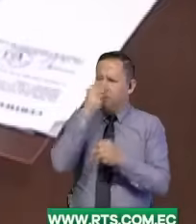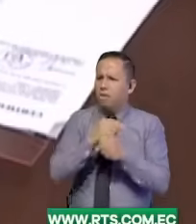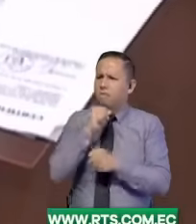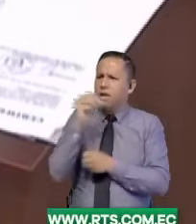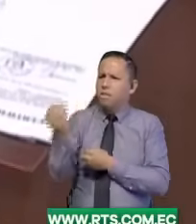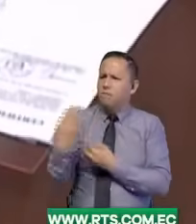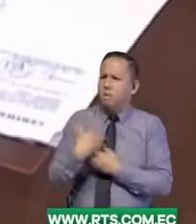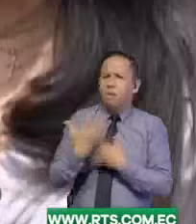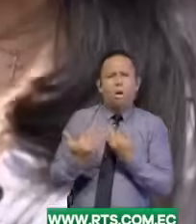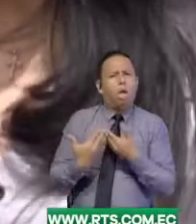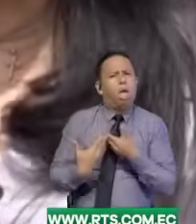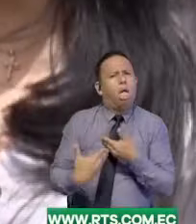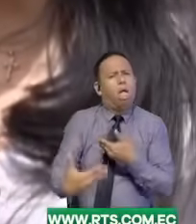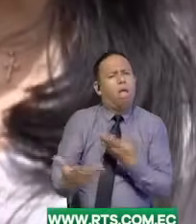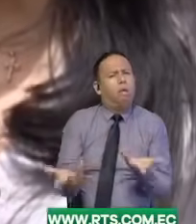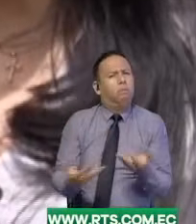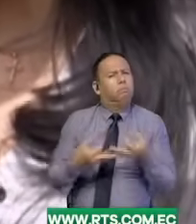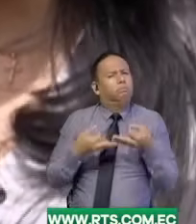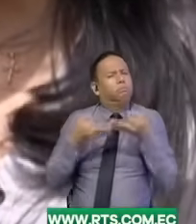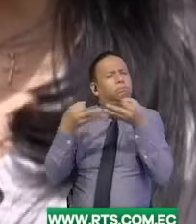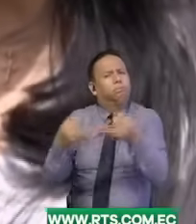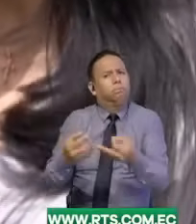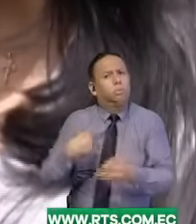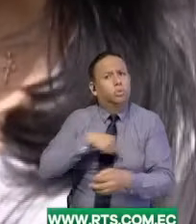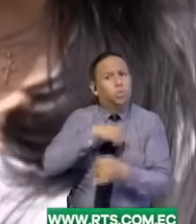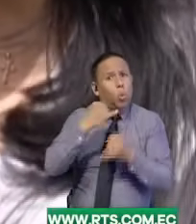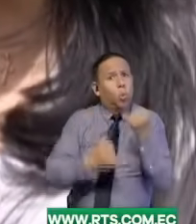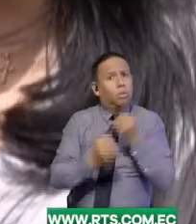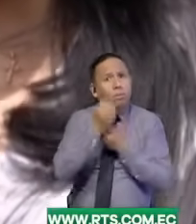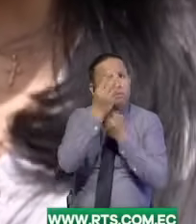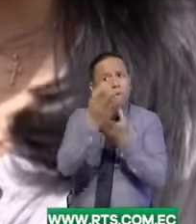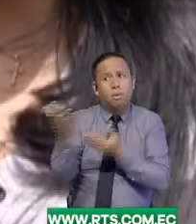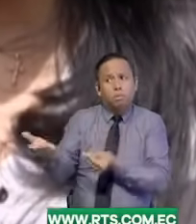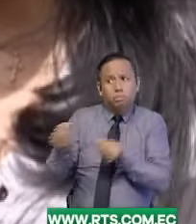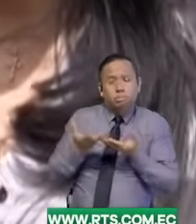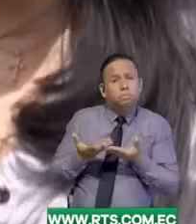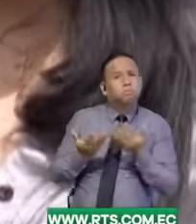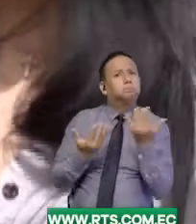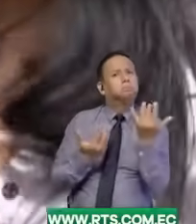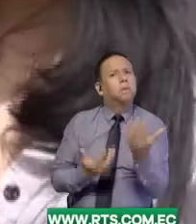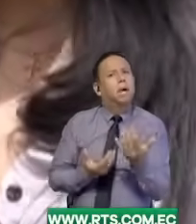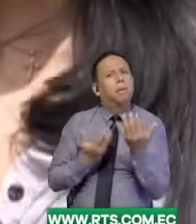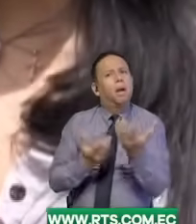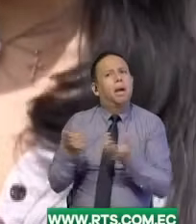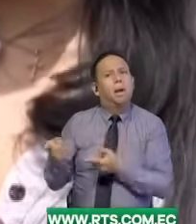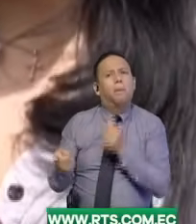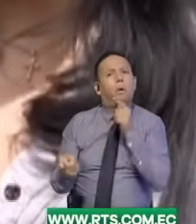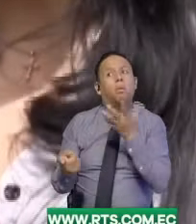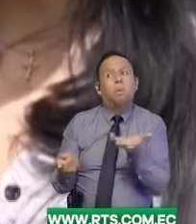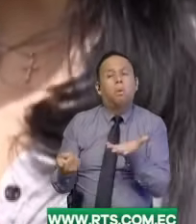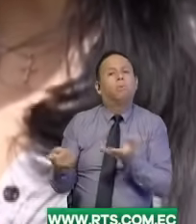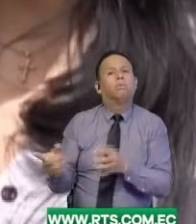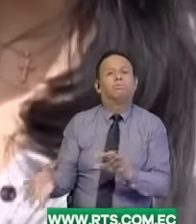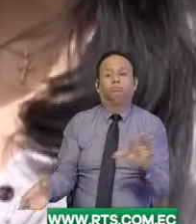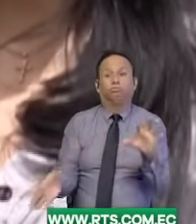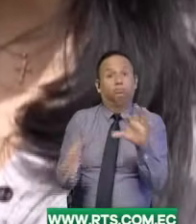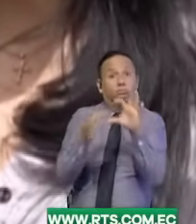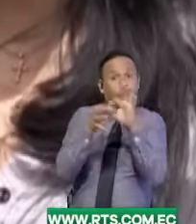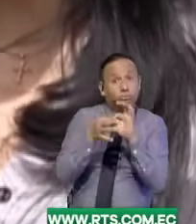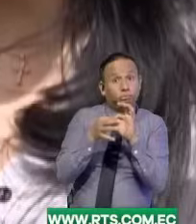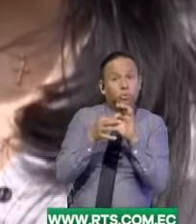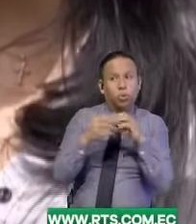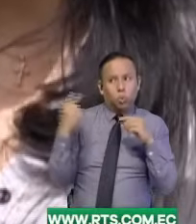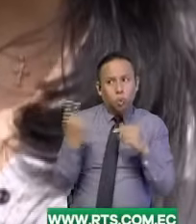a la fecha nada. Nosotros esperamos el informe final de apelaciones del Pleno y ese informe es vinculante. Con ese informe nosotros